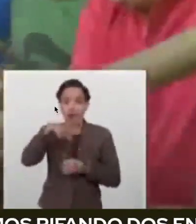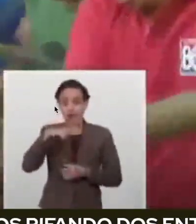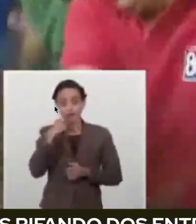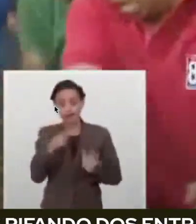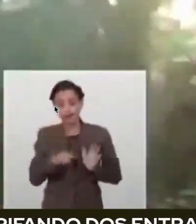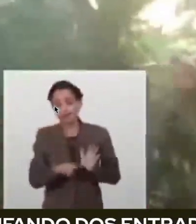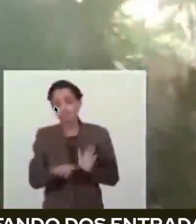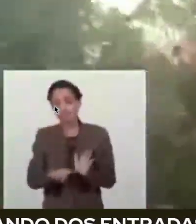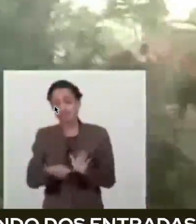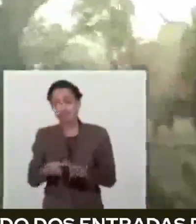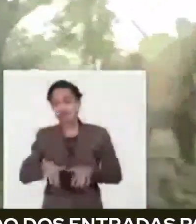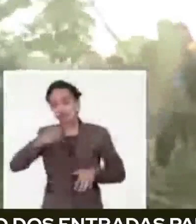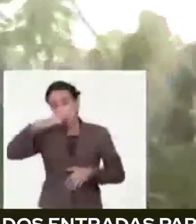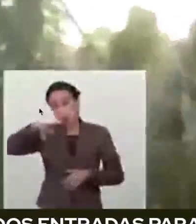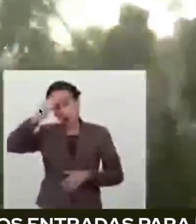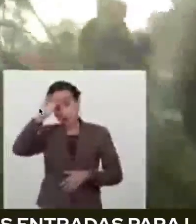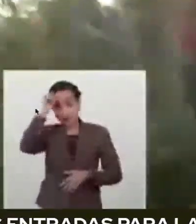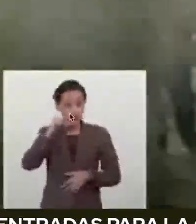Candela